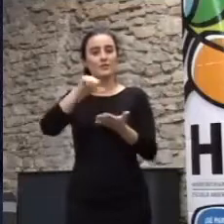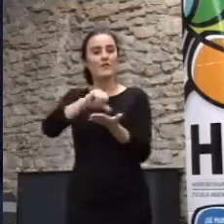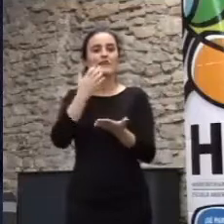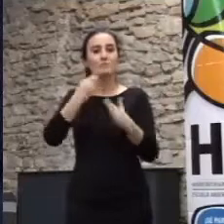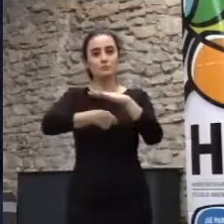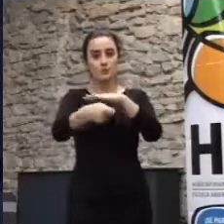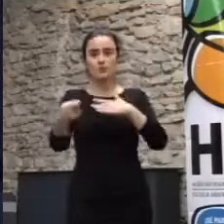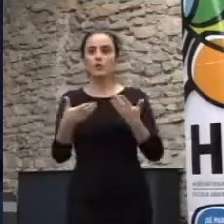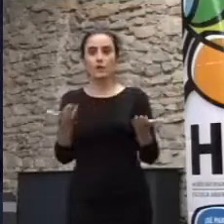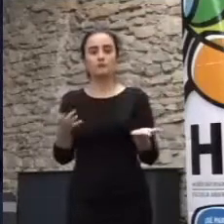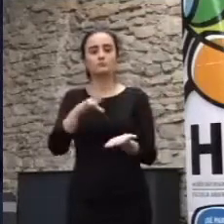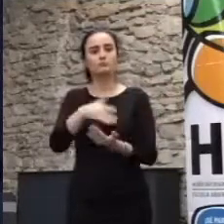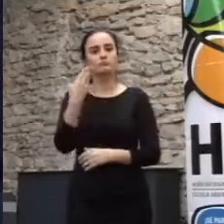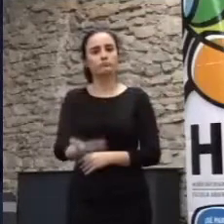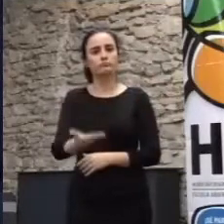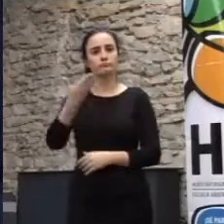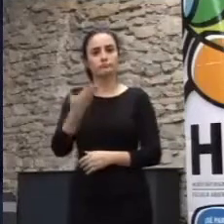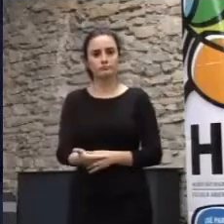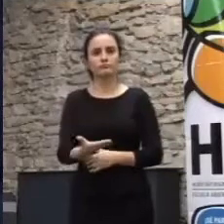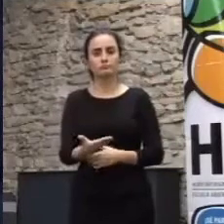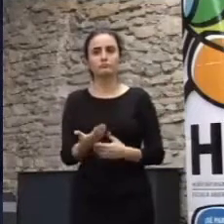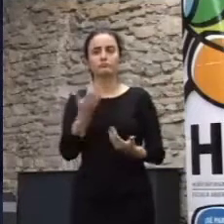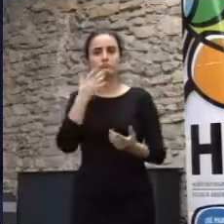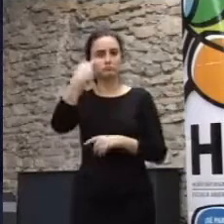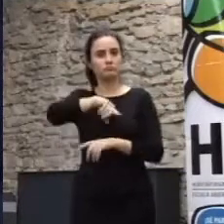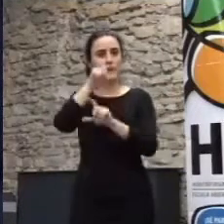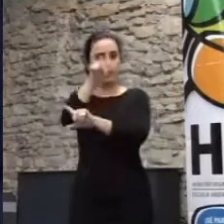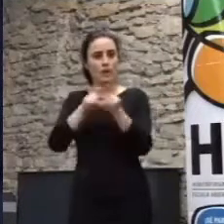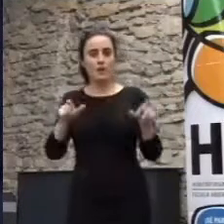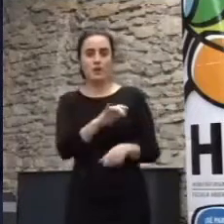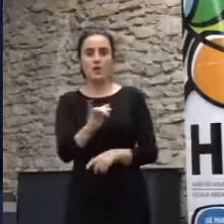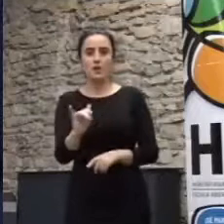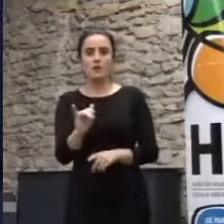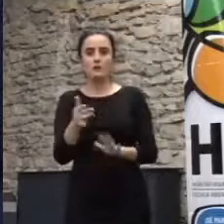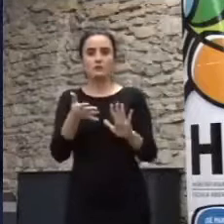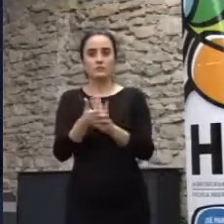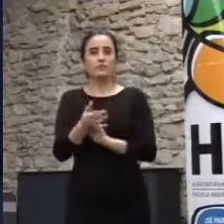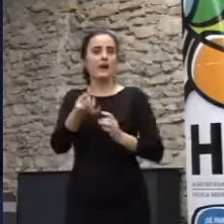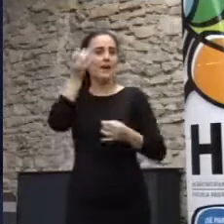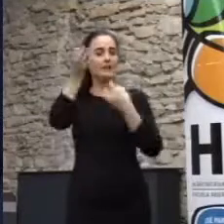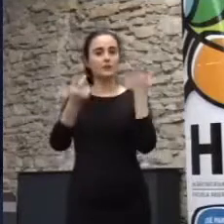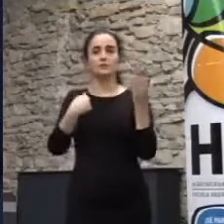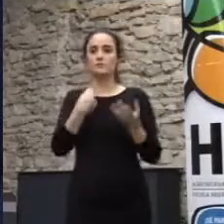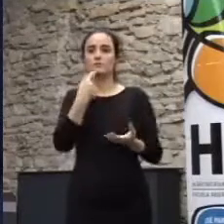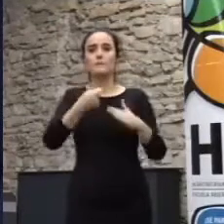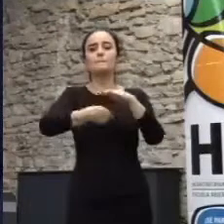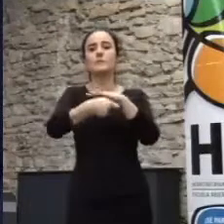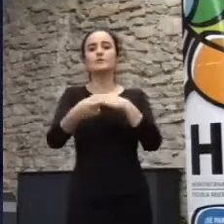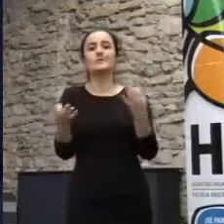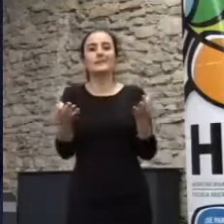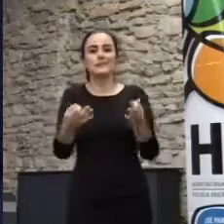cobra su importancia con el volumen de población que tenemos y con la actividad que yo no les voy a decir a ustedes lo que es